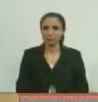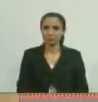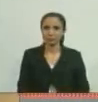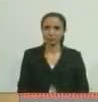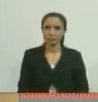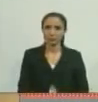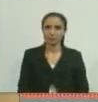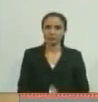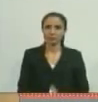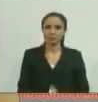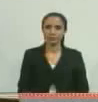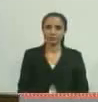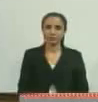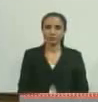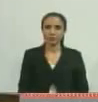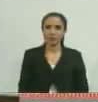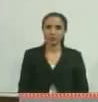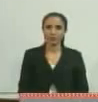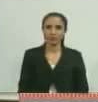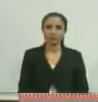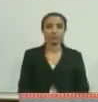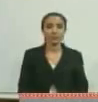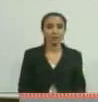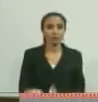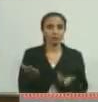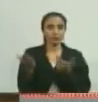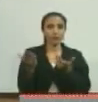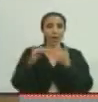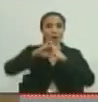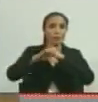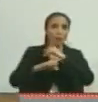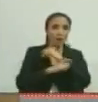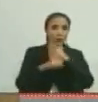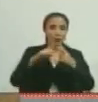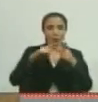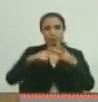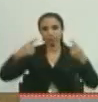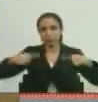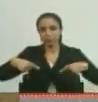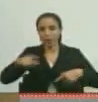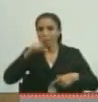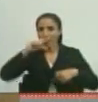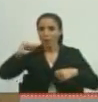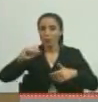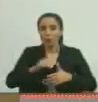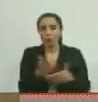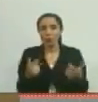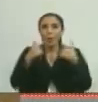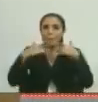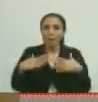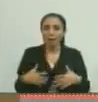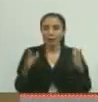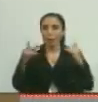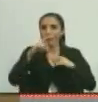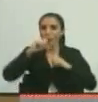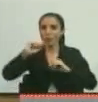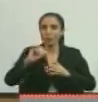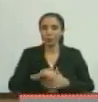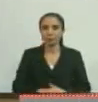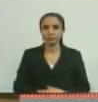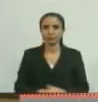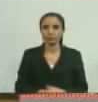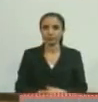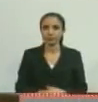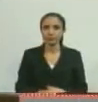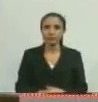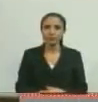El Mundo. Pulso de Guaidó a Maduro en la frontera de Venezuela y perdió. La Razón